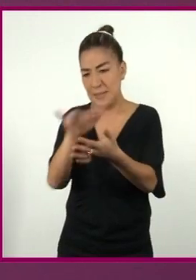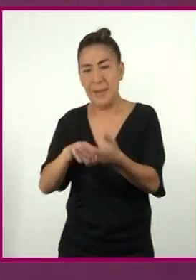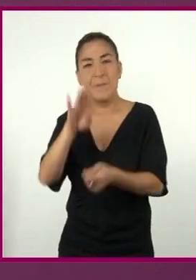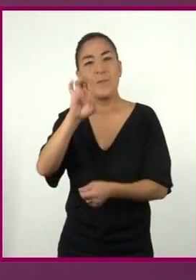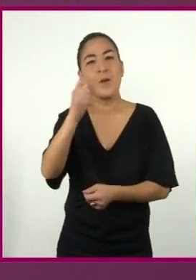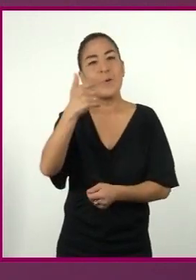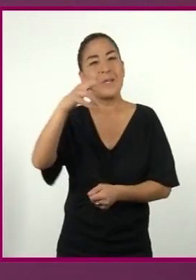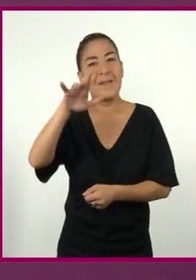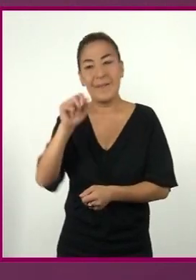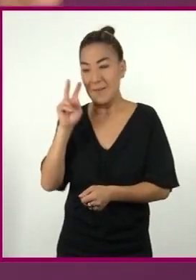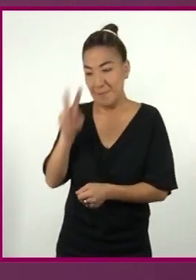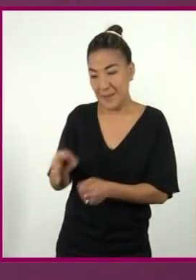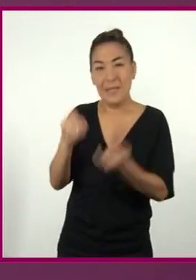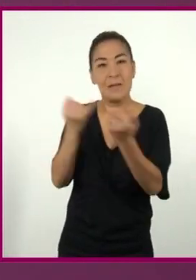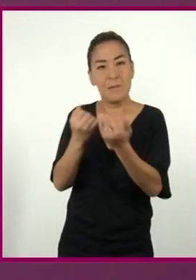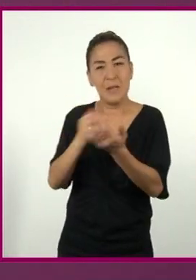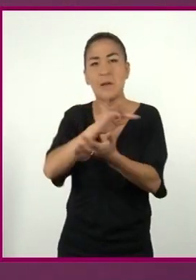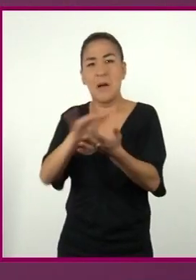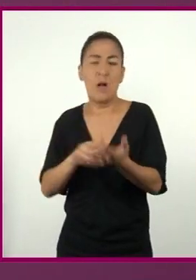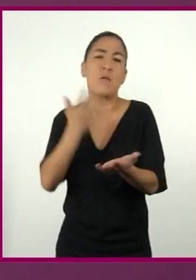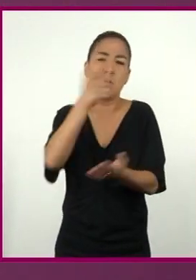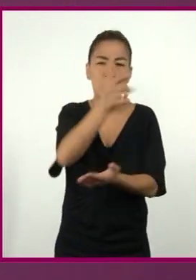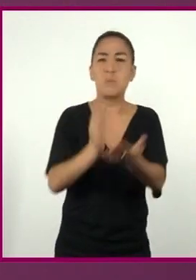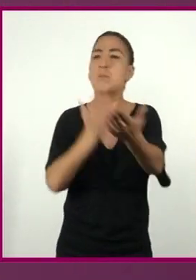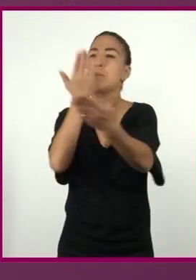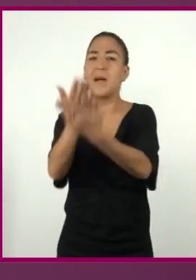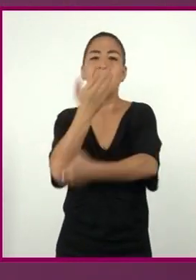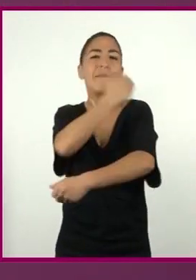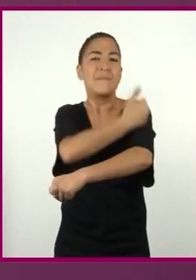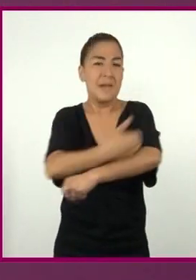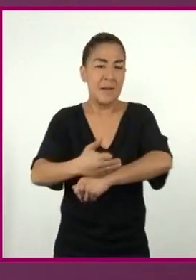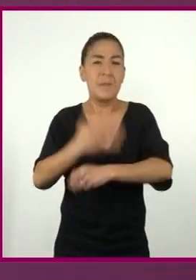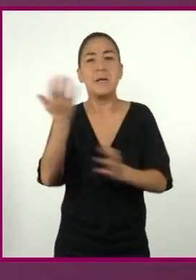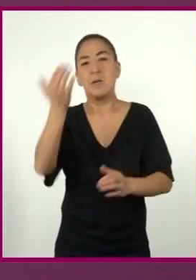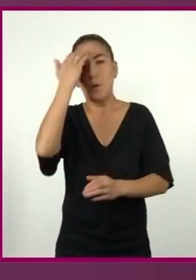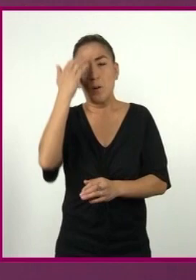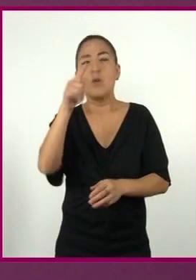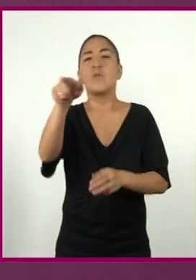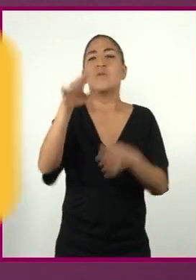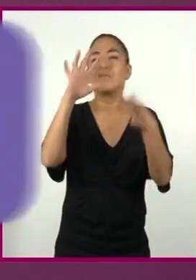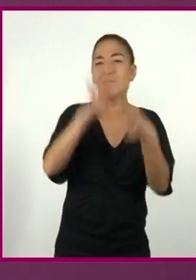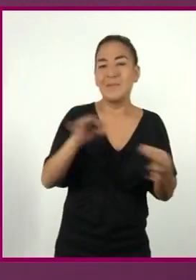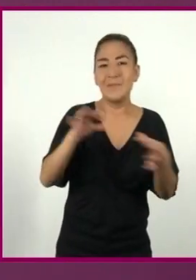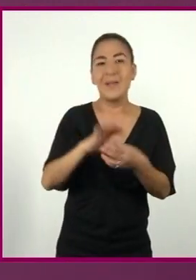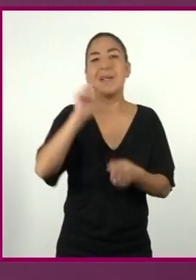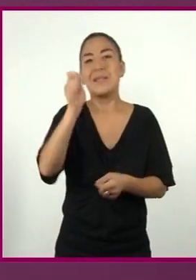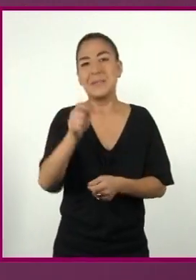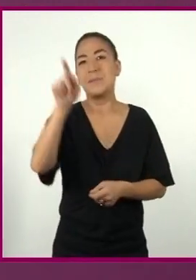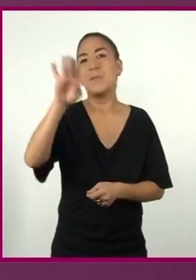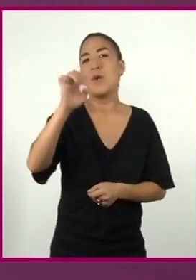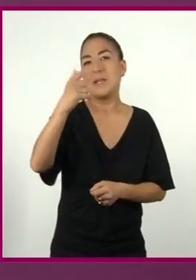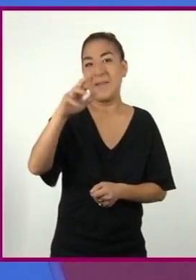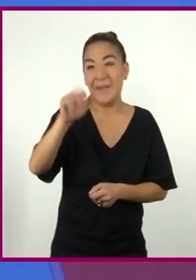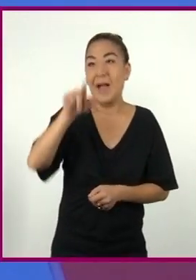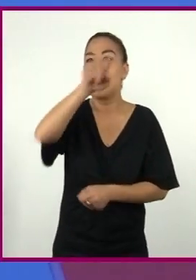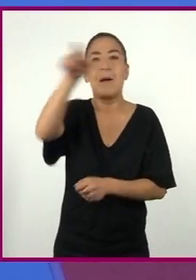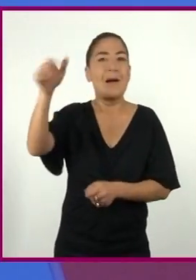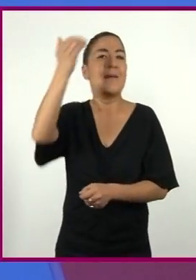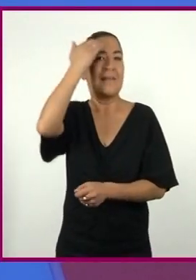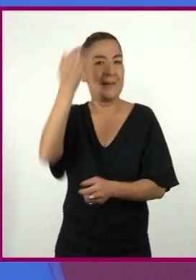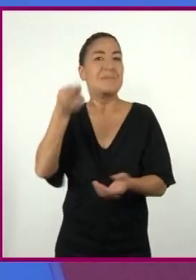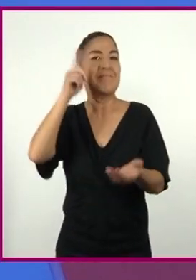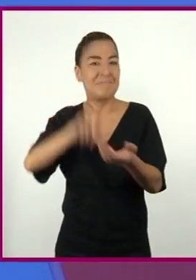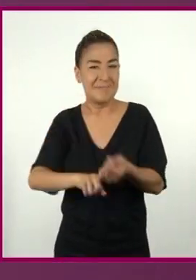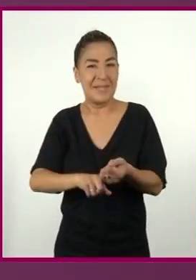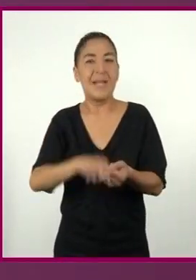les presentan o pidan a sus familiares o conocidos que les cuenten alguna que ellos conozcan.